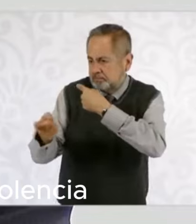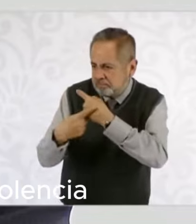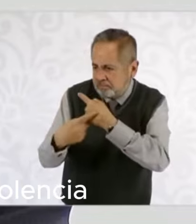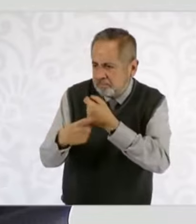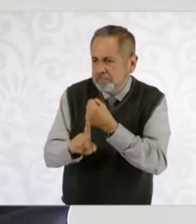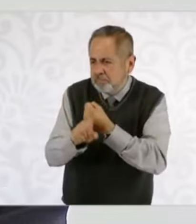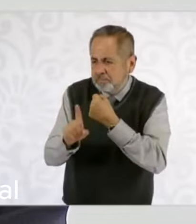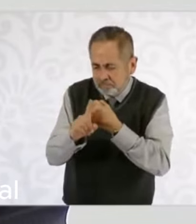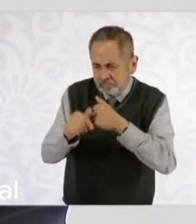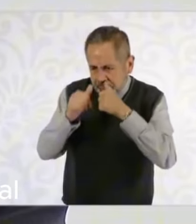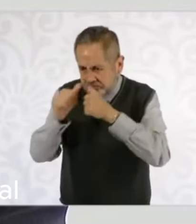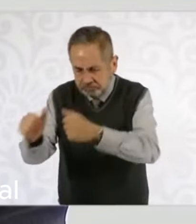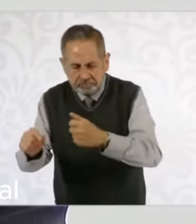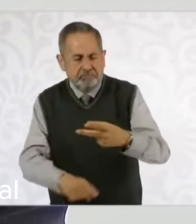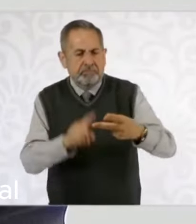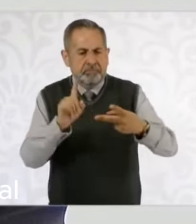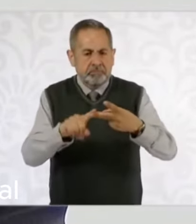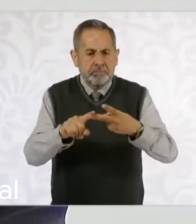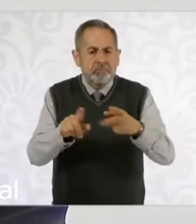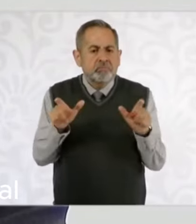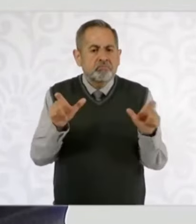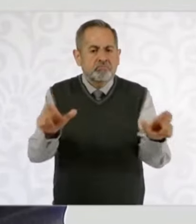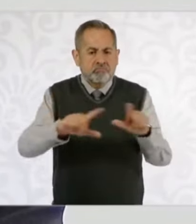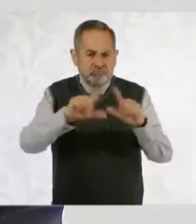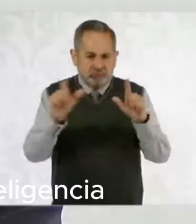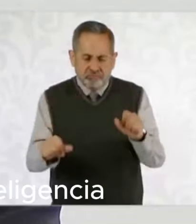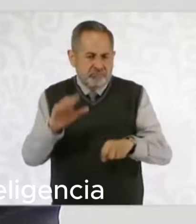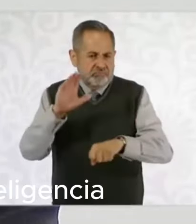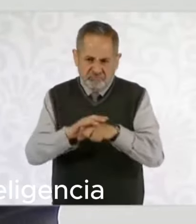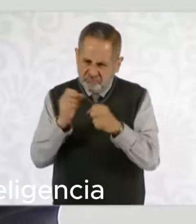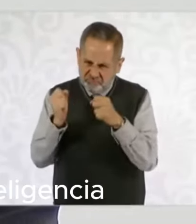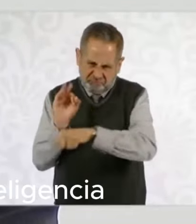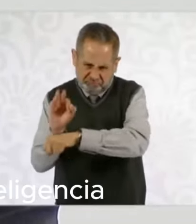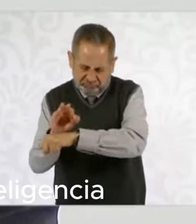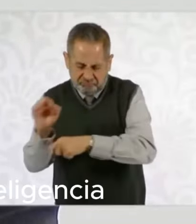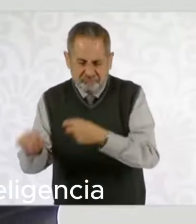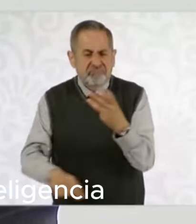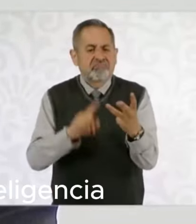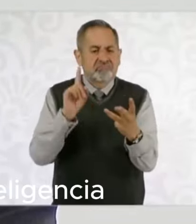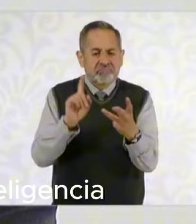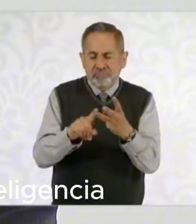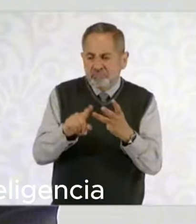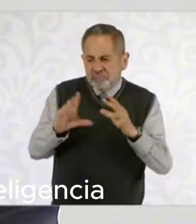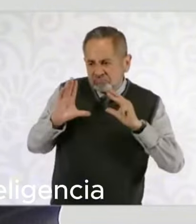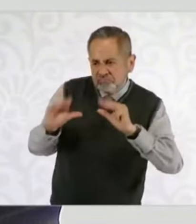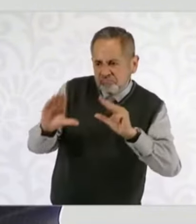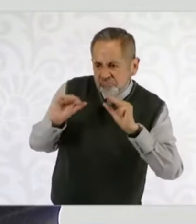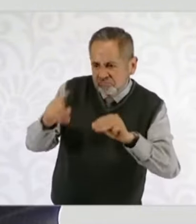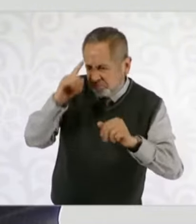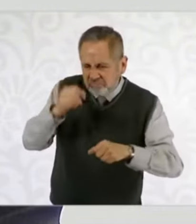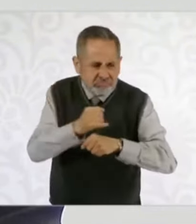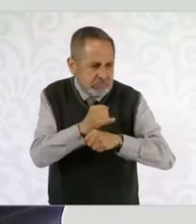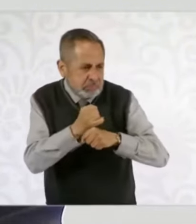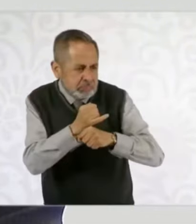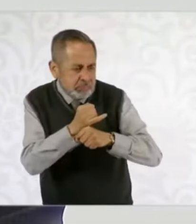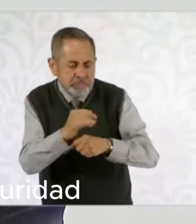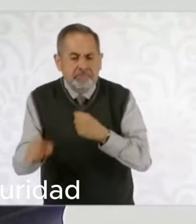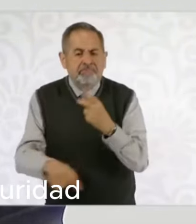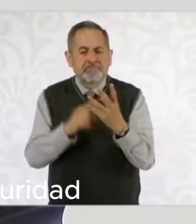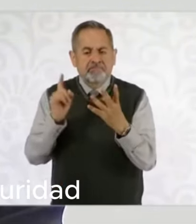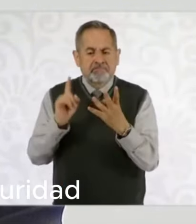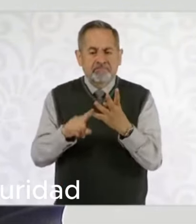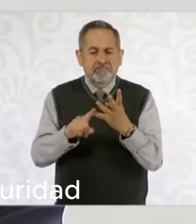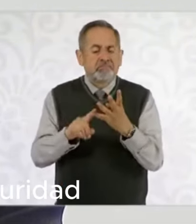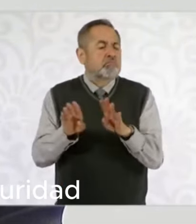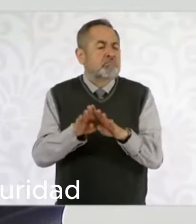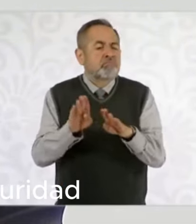de la violencia, la consolidación de la Guardia Nacional, el fortalecimiento de las capacidades de inteligencia e investigación y